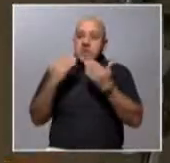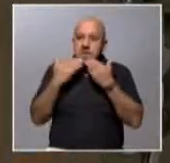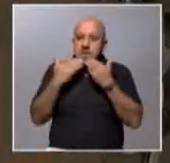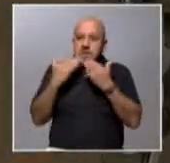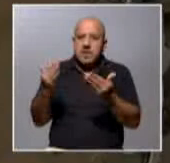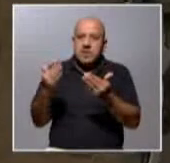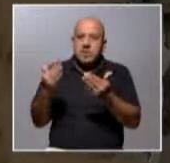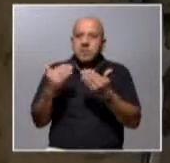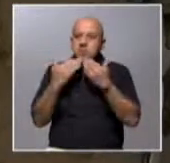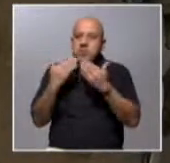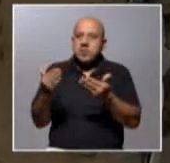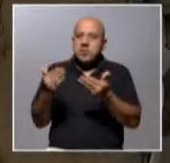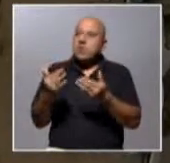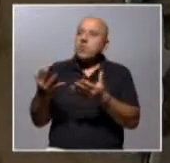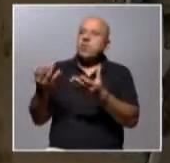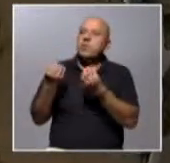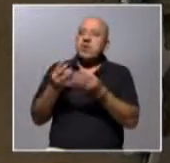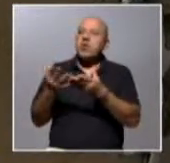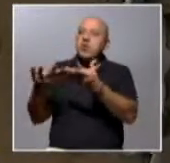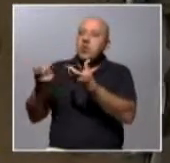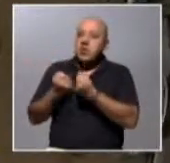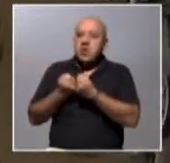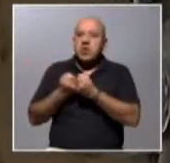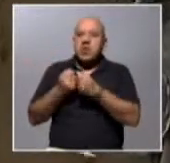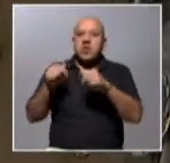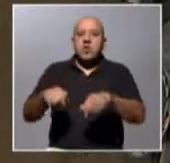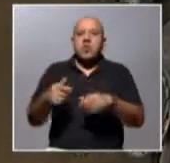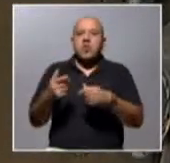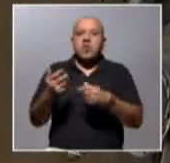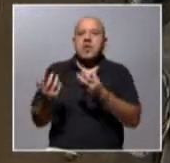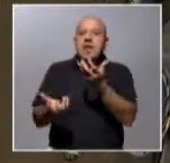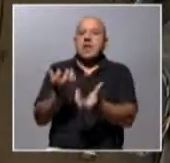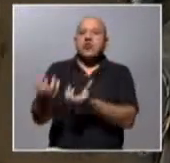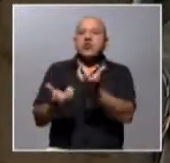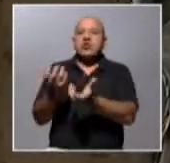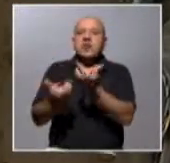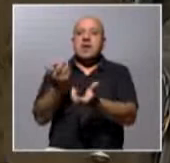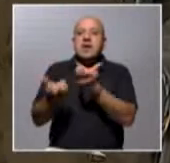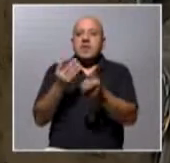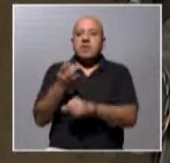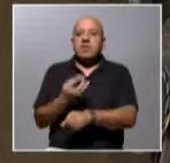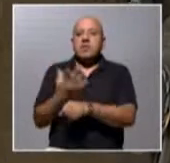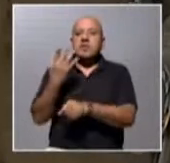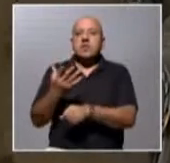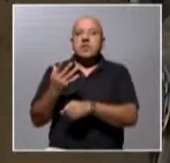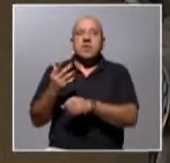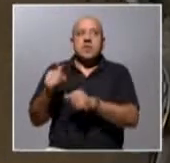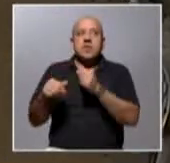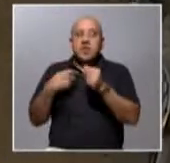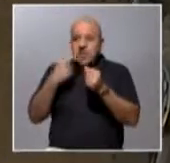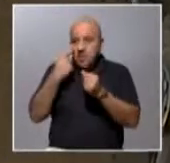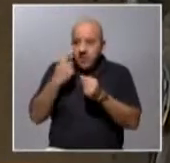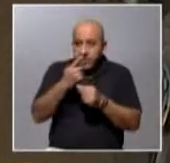estamos súper agradecidos porque nos brindaron una cocina casi profesional. O sea, tenemos instalaciones, como pudieron ver al